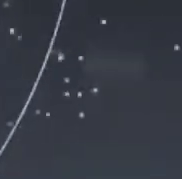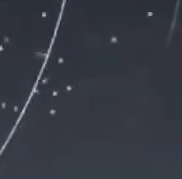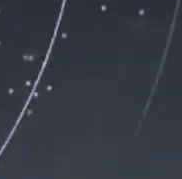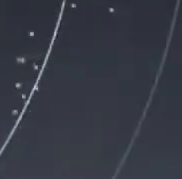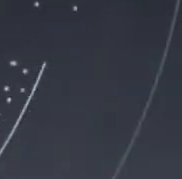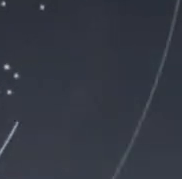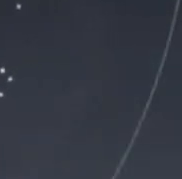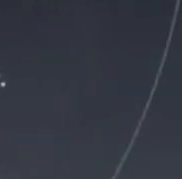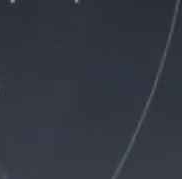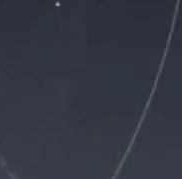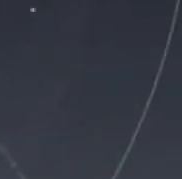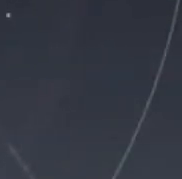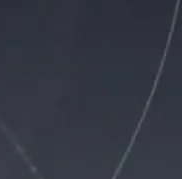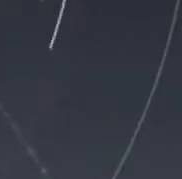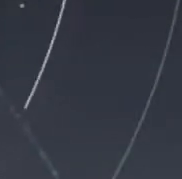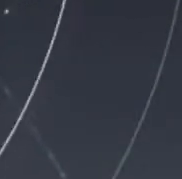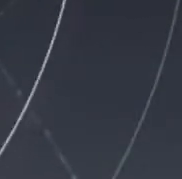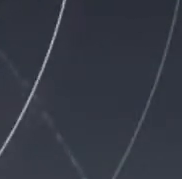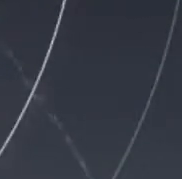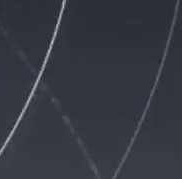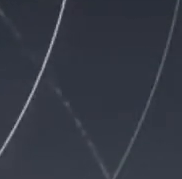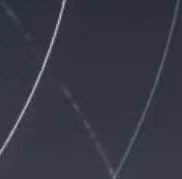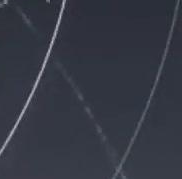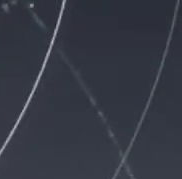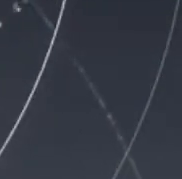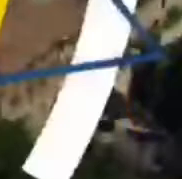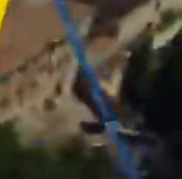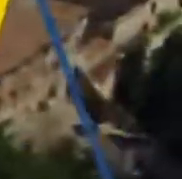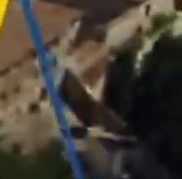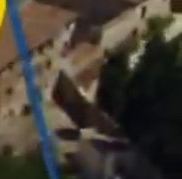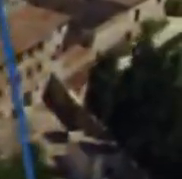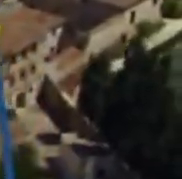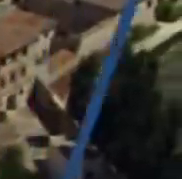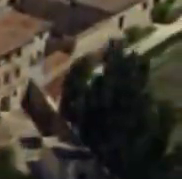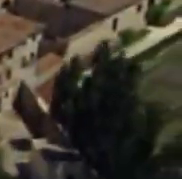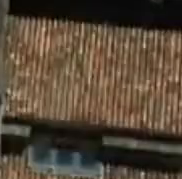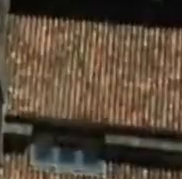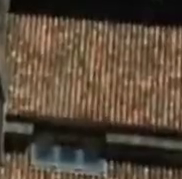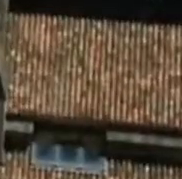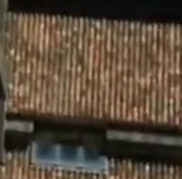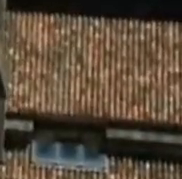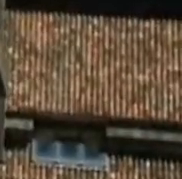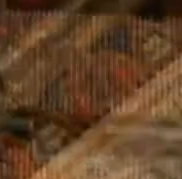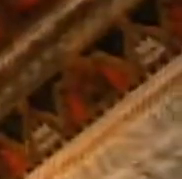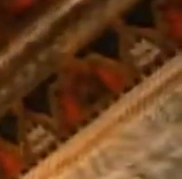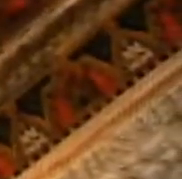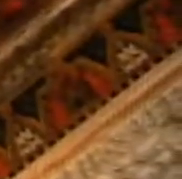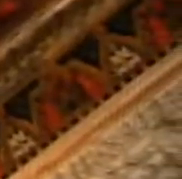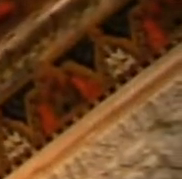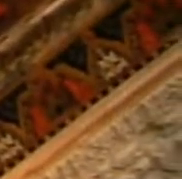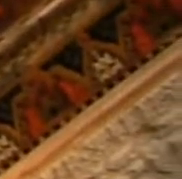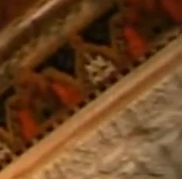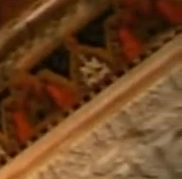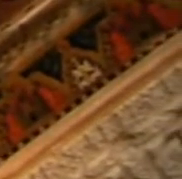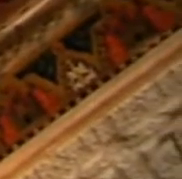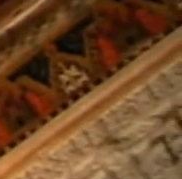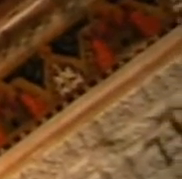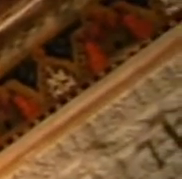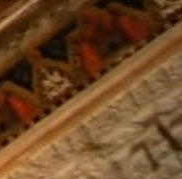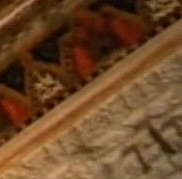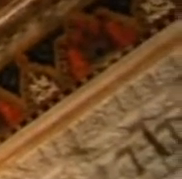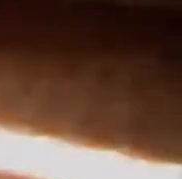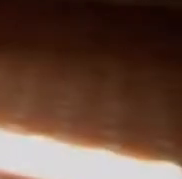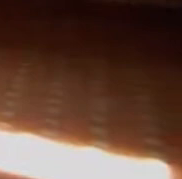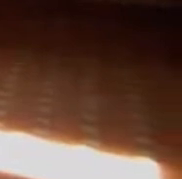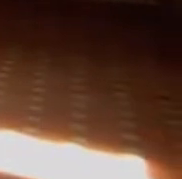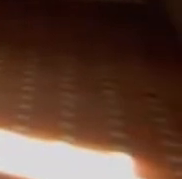Aquí haremos un recorrido de gran agilidad visual